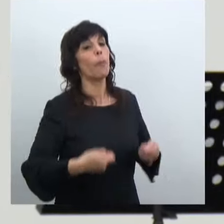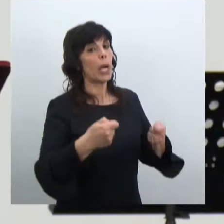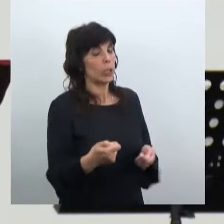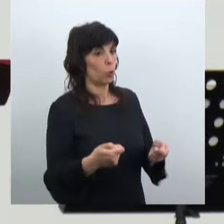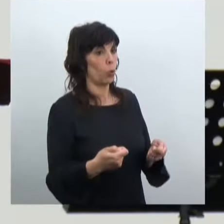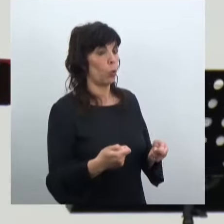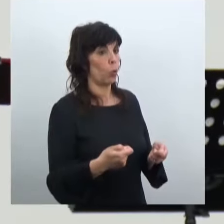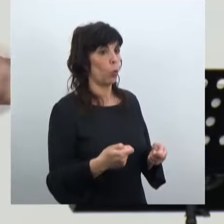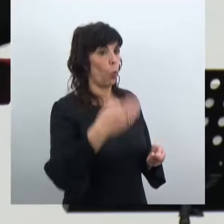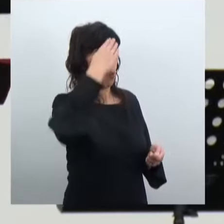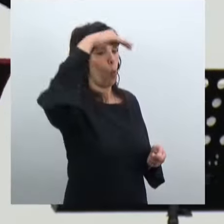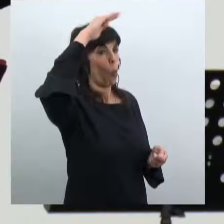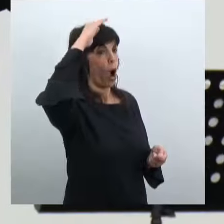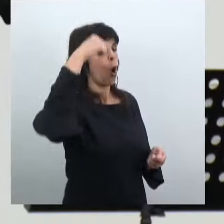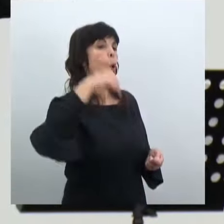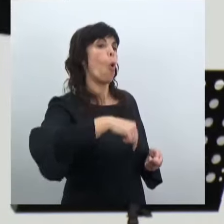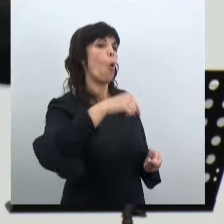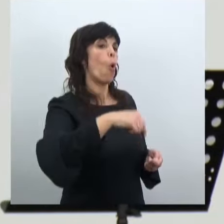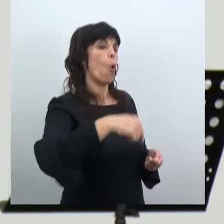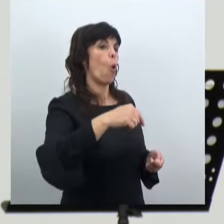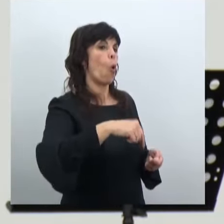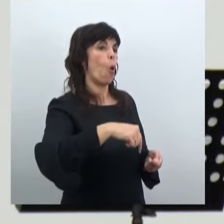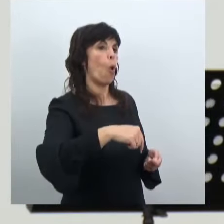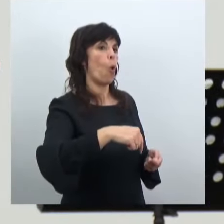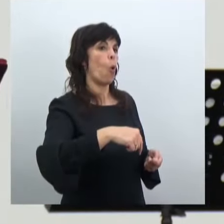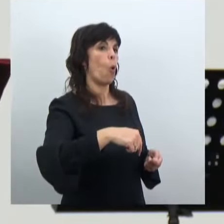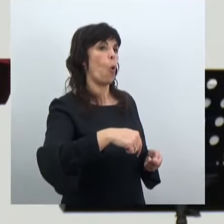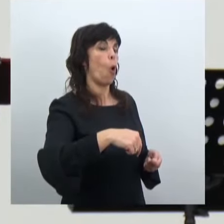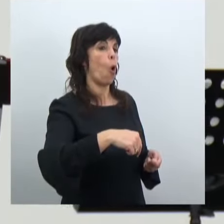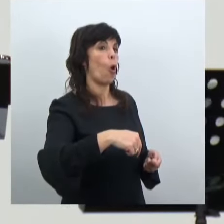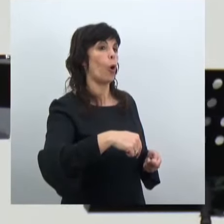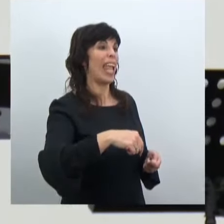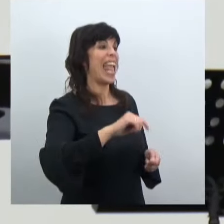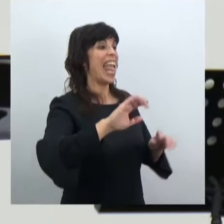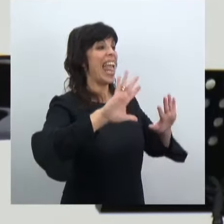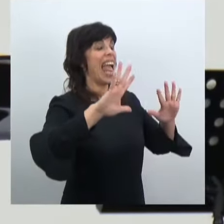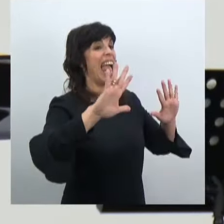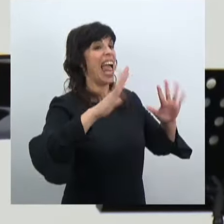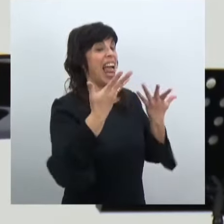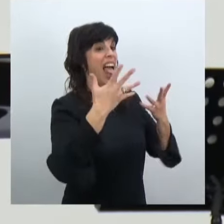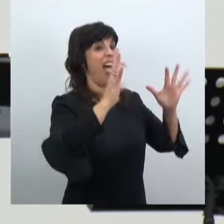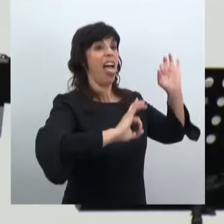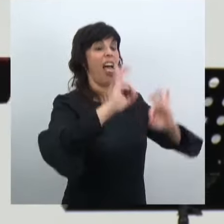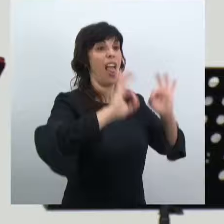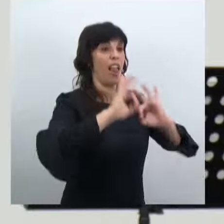Hoy estoy dando 8 veces más diezmos que al principio de la